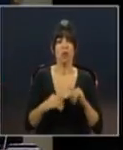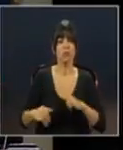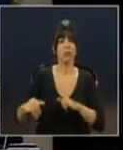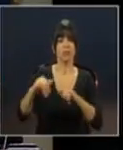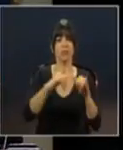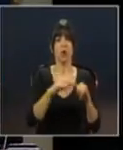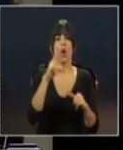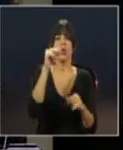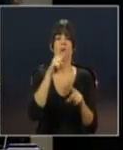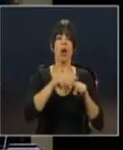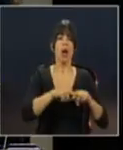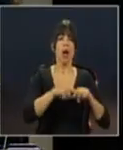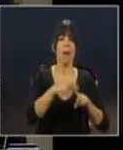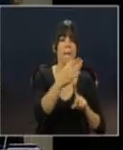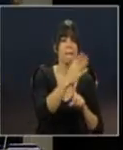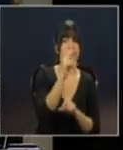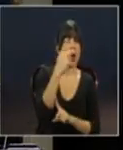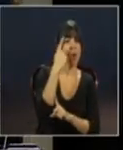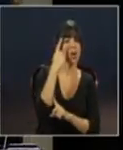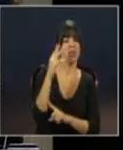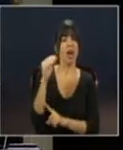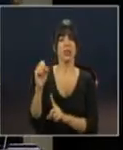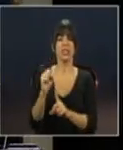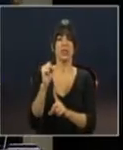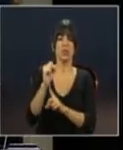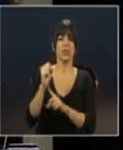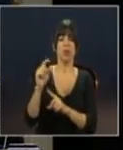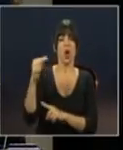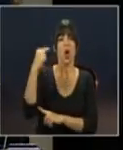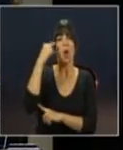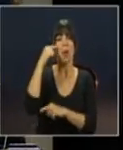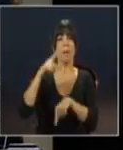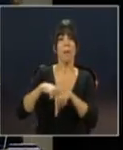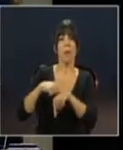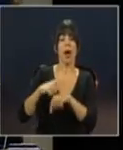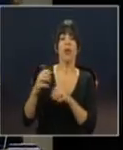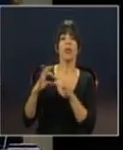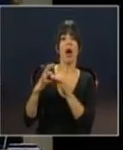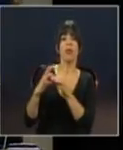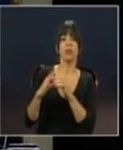en banderías políticas o desavenencias con el gobierno de turno.